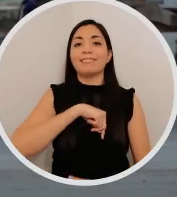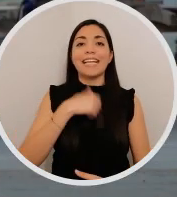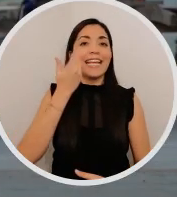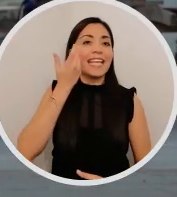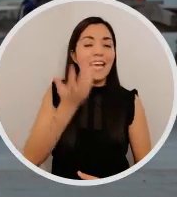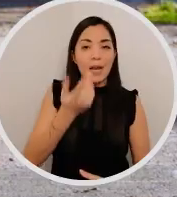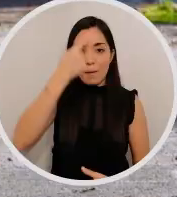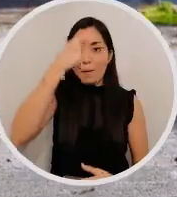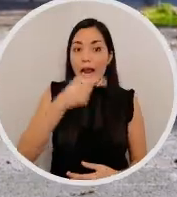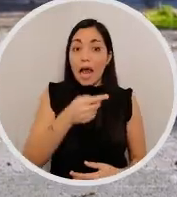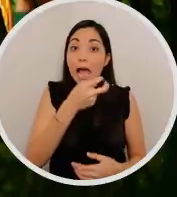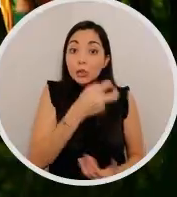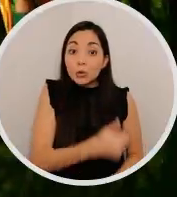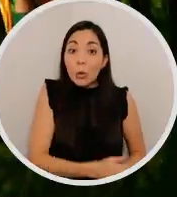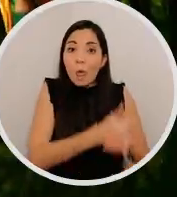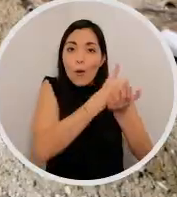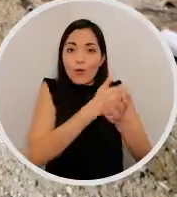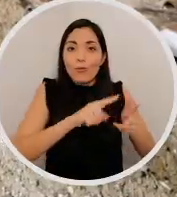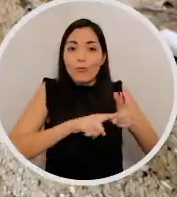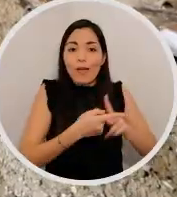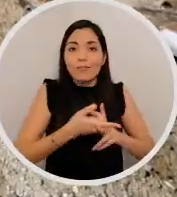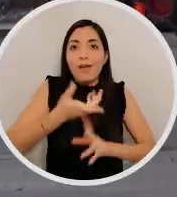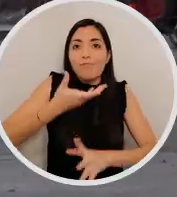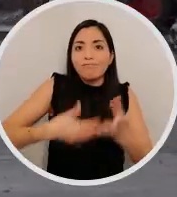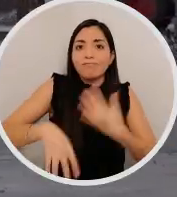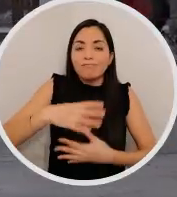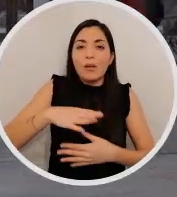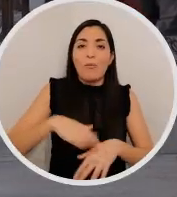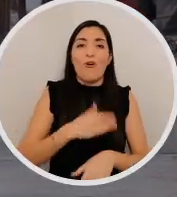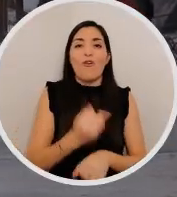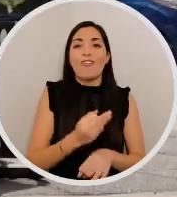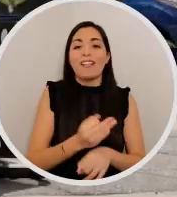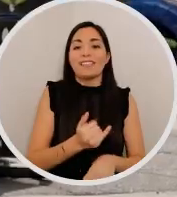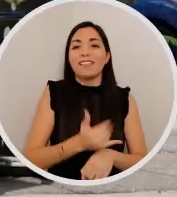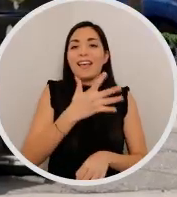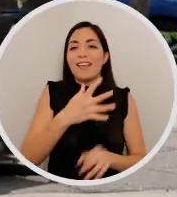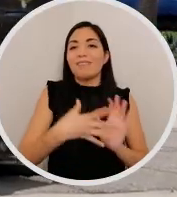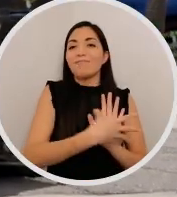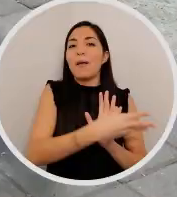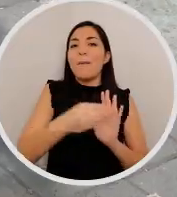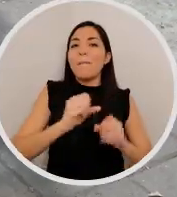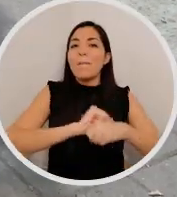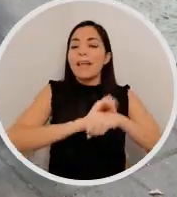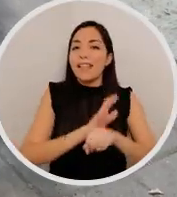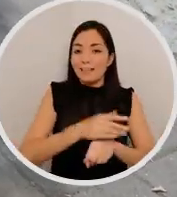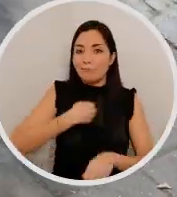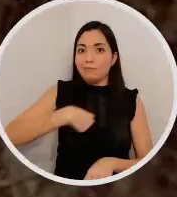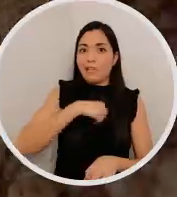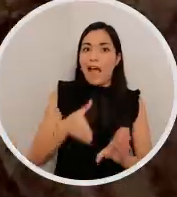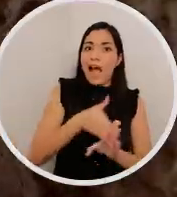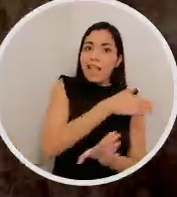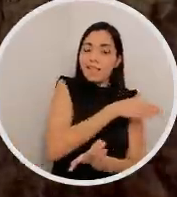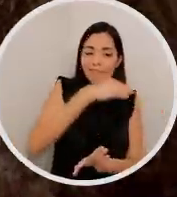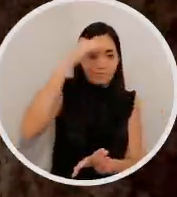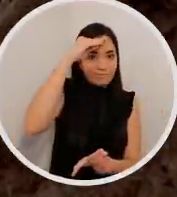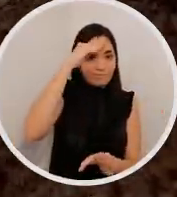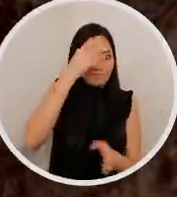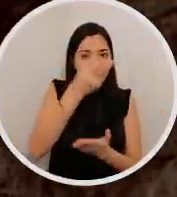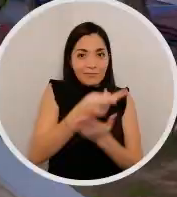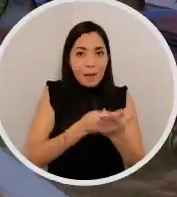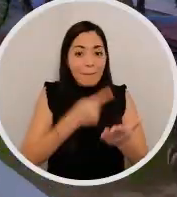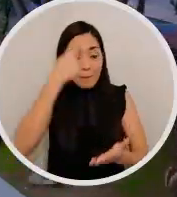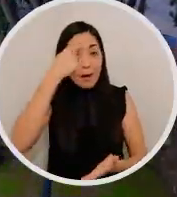parte del generador de economía, que en este momento de la pandemia pues estamos pensando en todas las estrategias para que